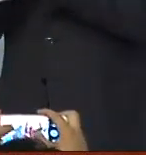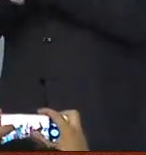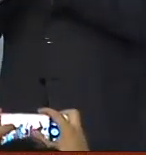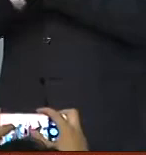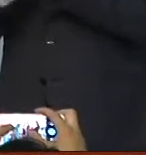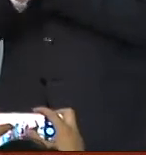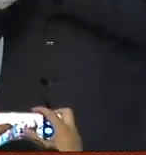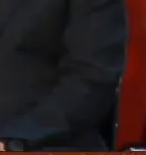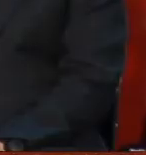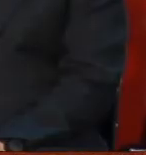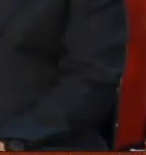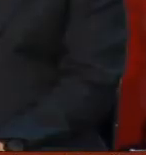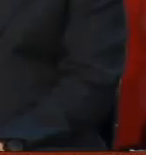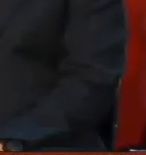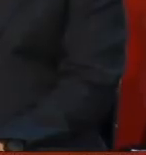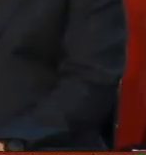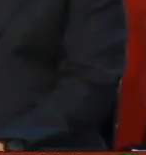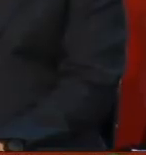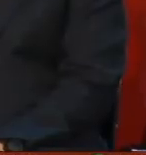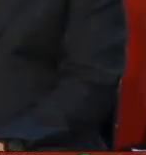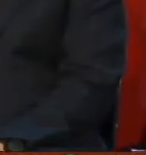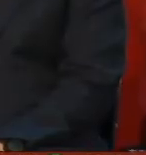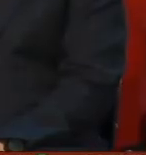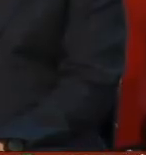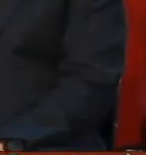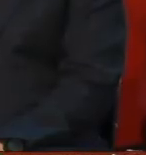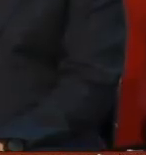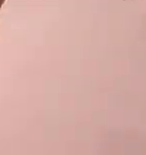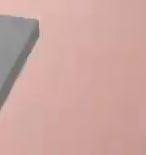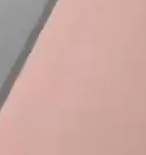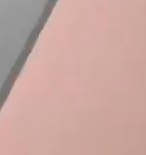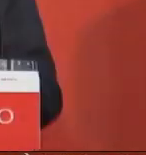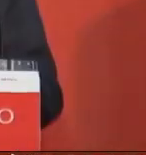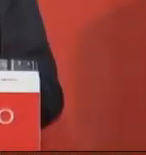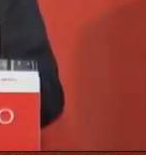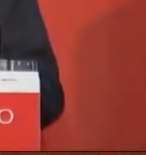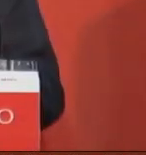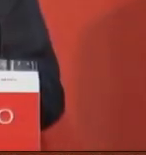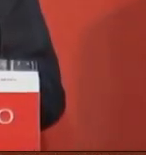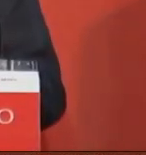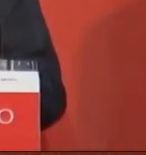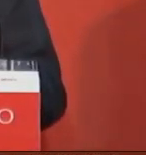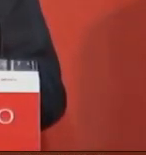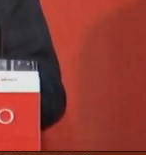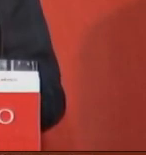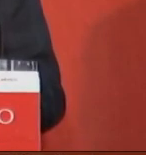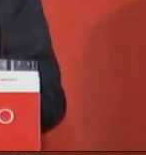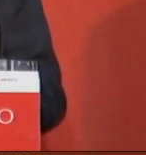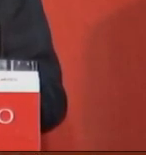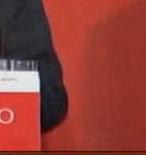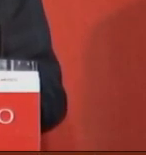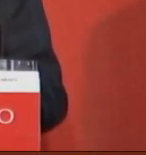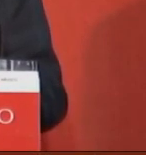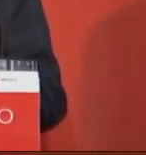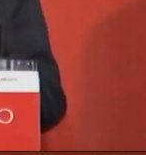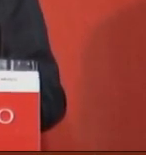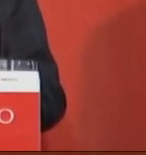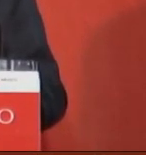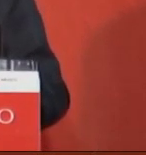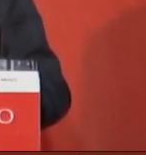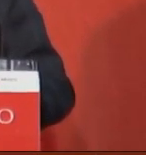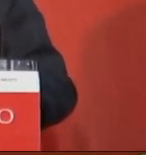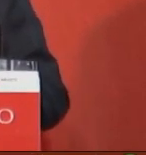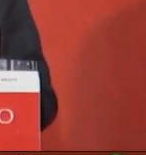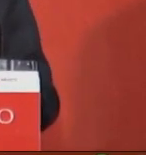En pocas palabras, es una lucha de hombres y mujeres. Por eso, hoy más que nunca, nuestro